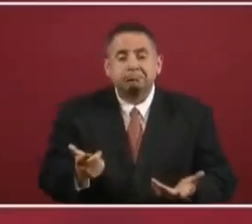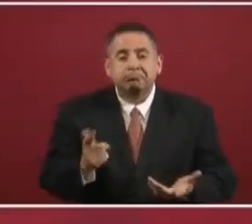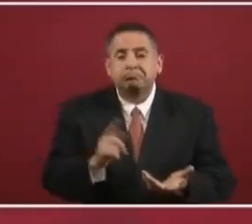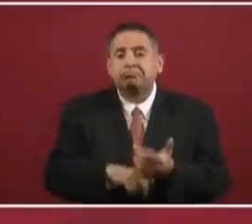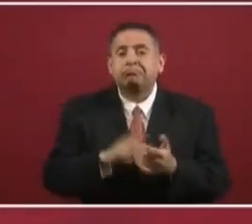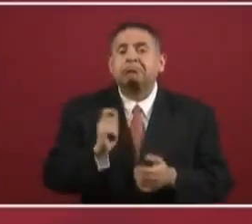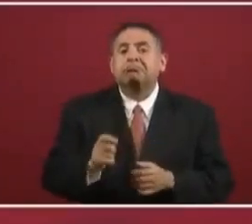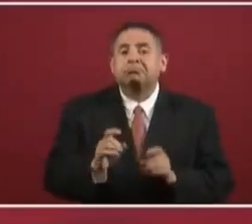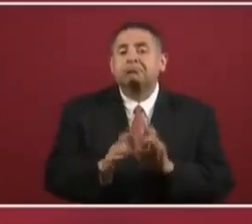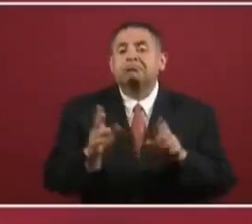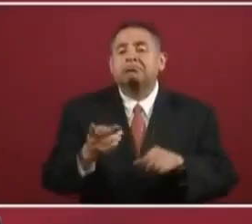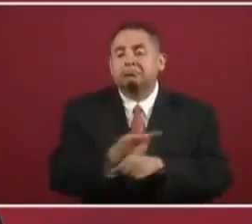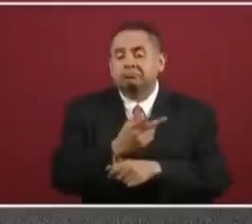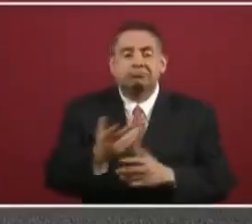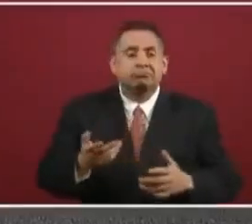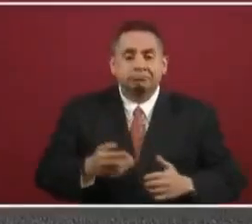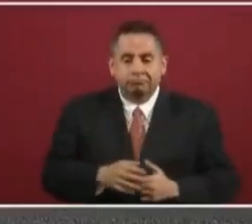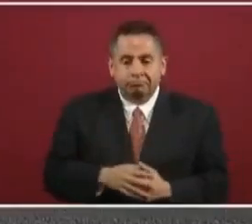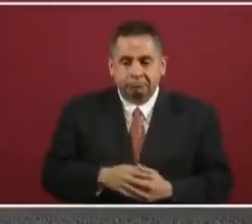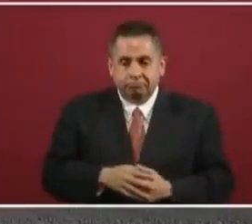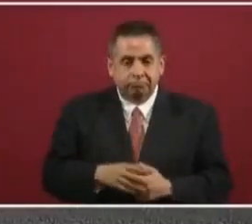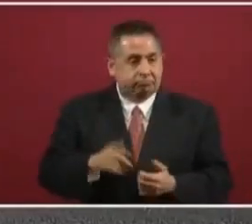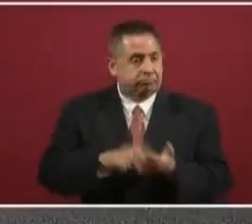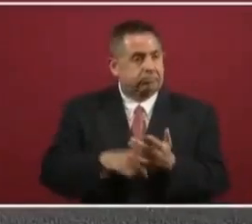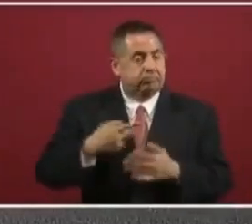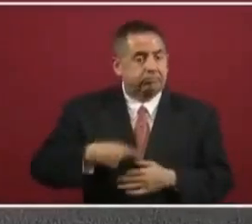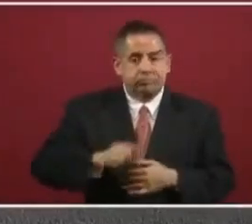de repente